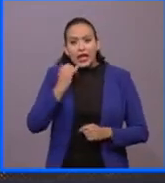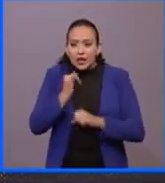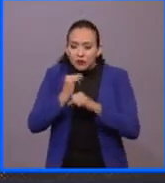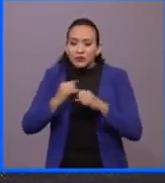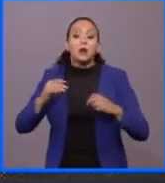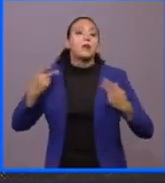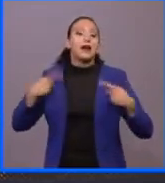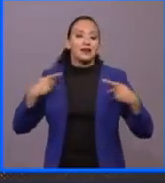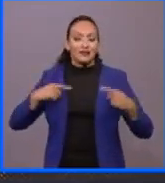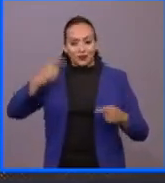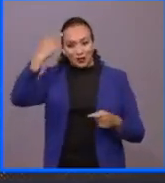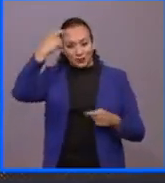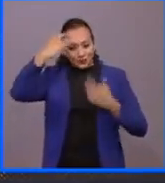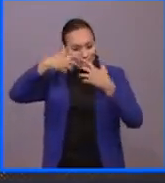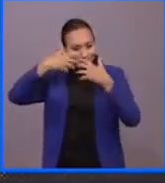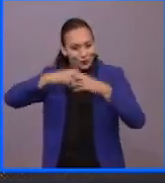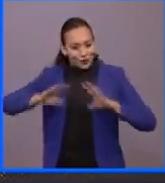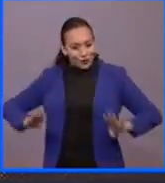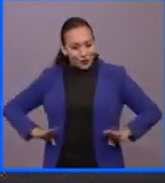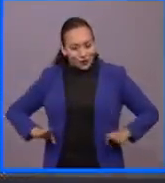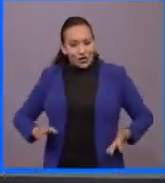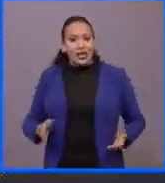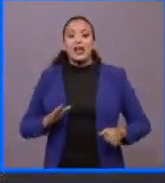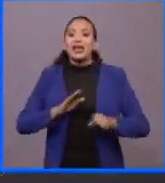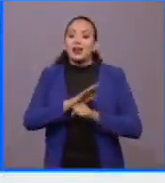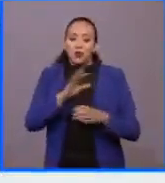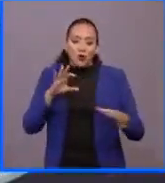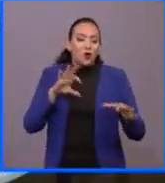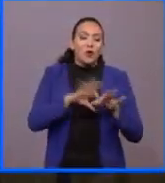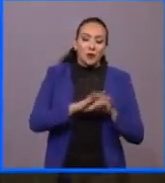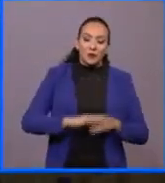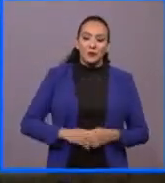conducta y que podamos ver cuál es la intencionalidad. Hace rato que